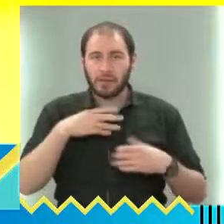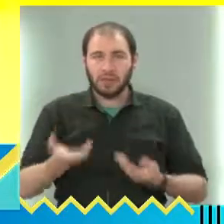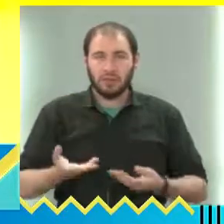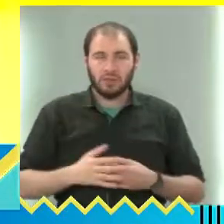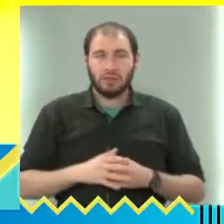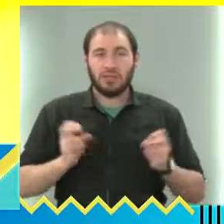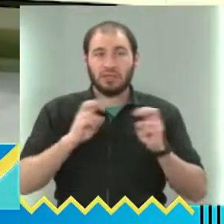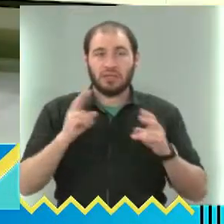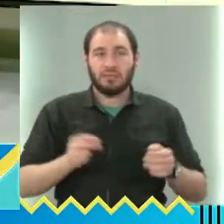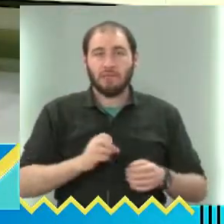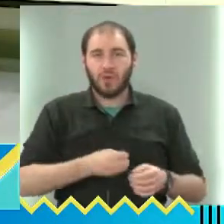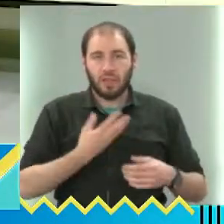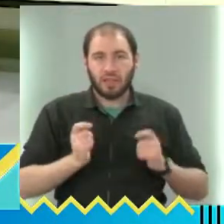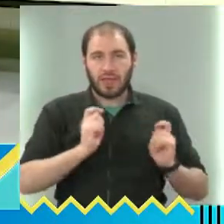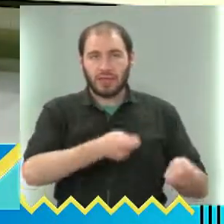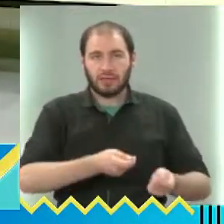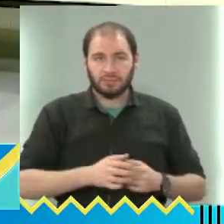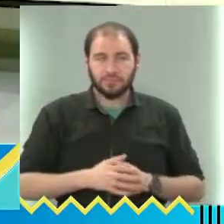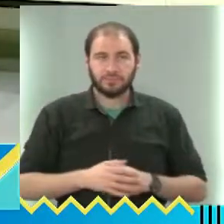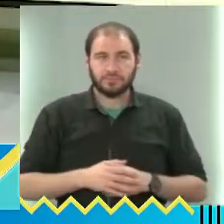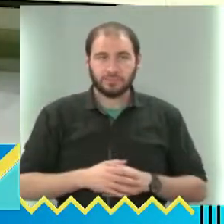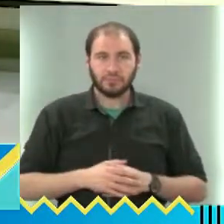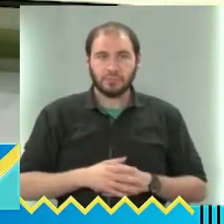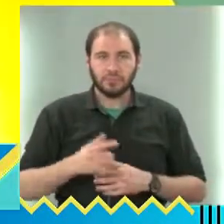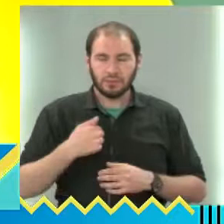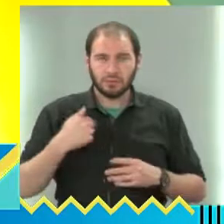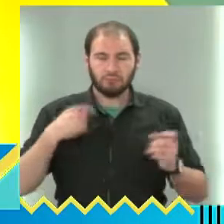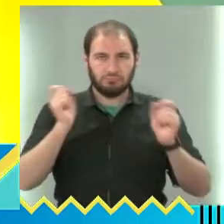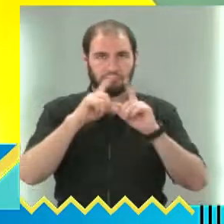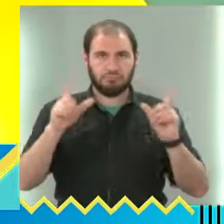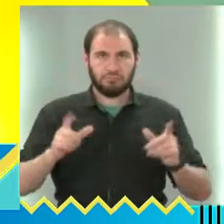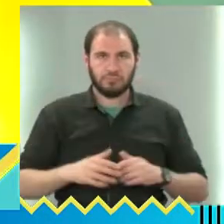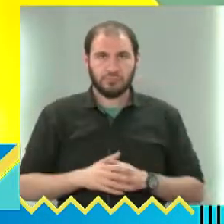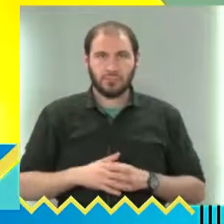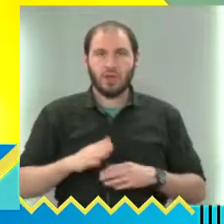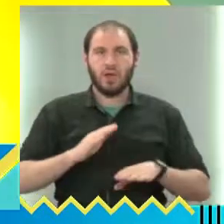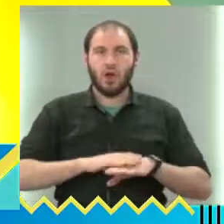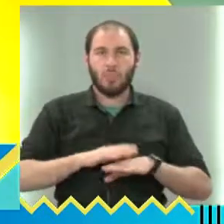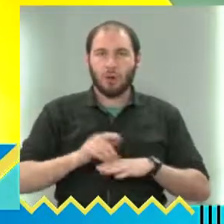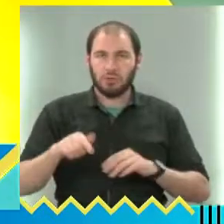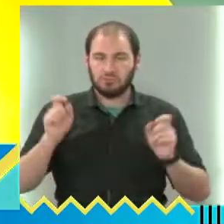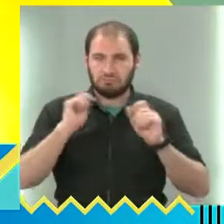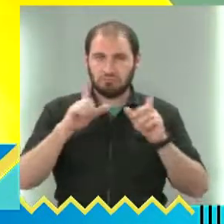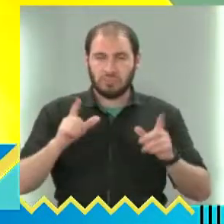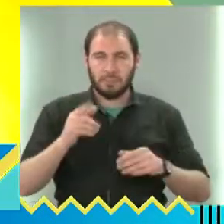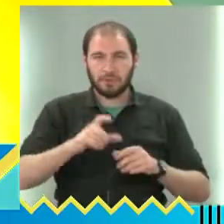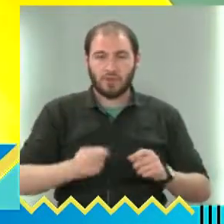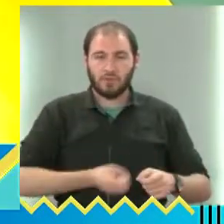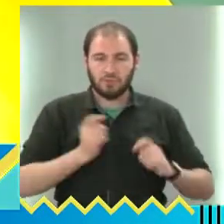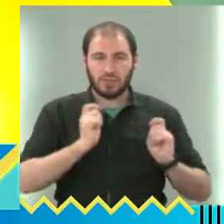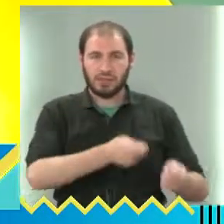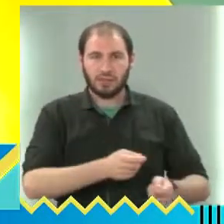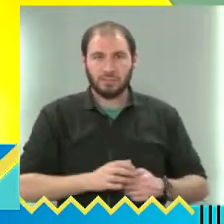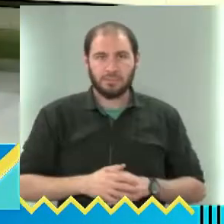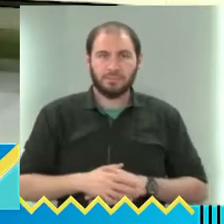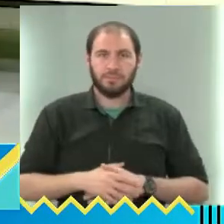en el tema de donantes voluntarios. Eso a mí me llama mucho la atención, el compromiso que tienen los donantes voluntarios. Muy